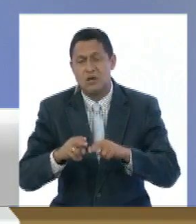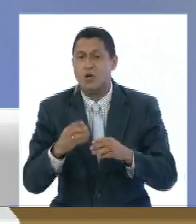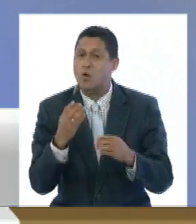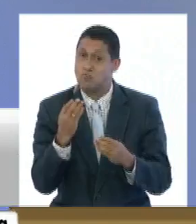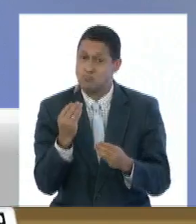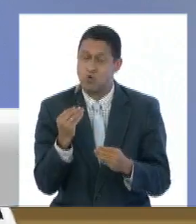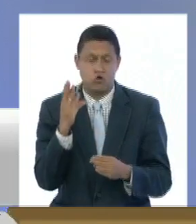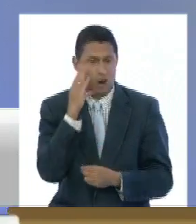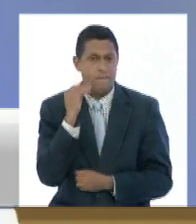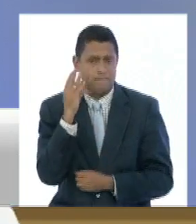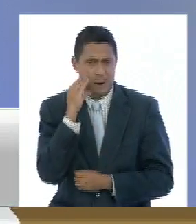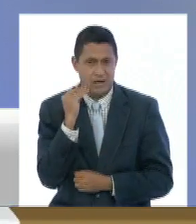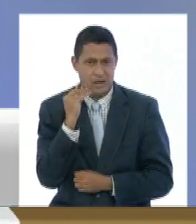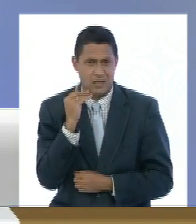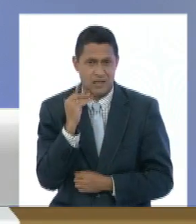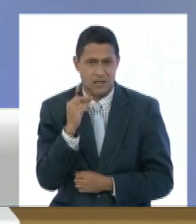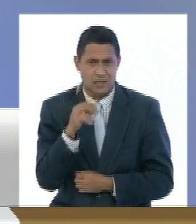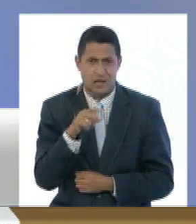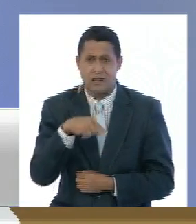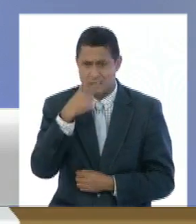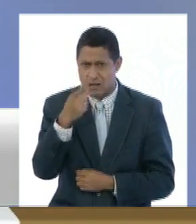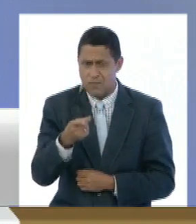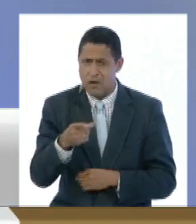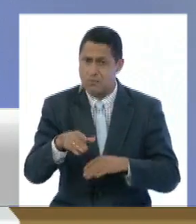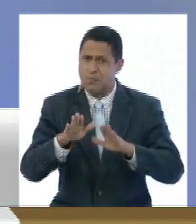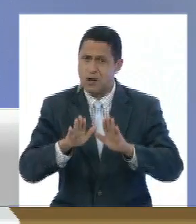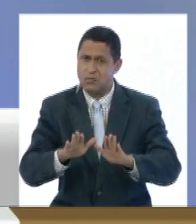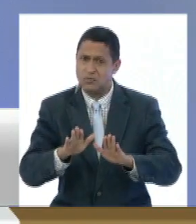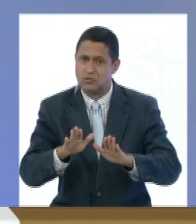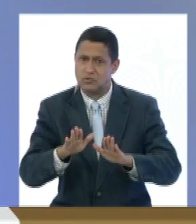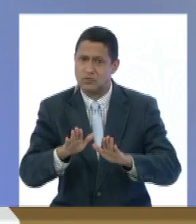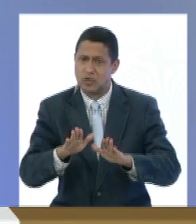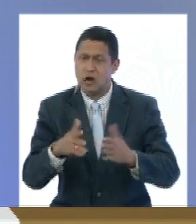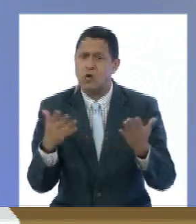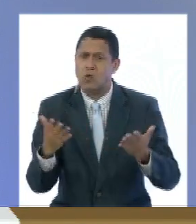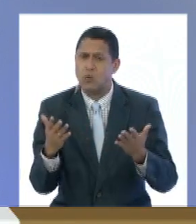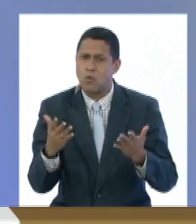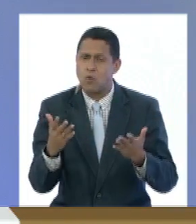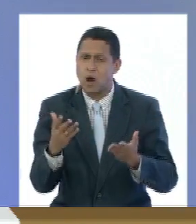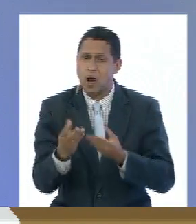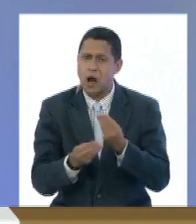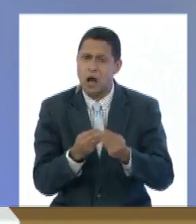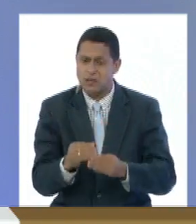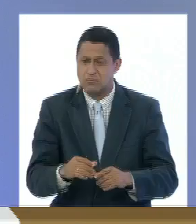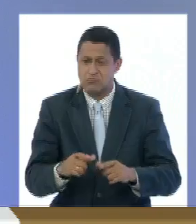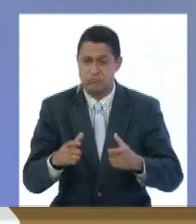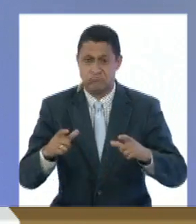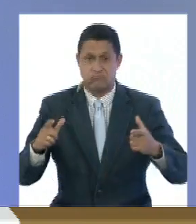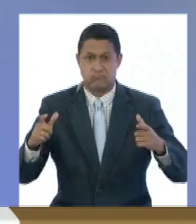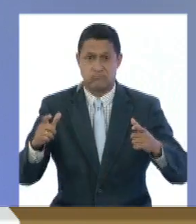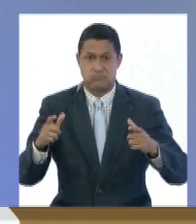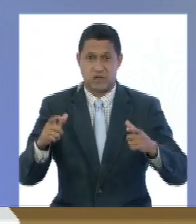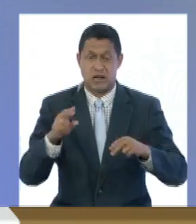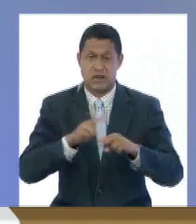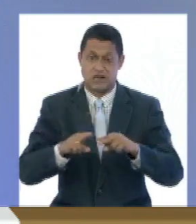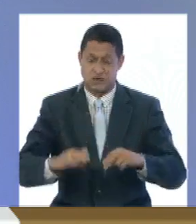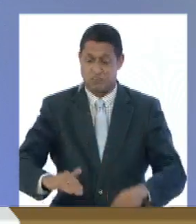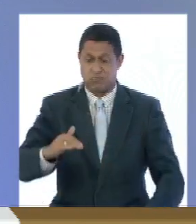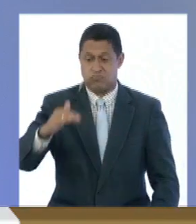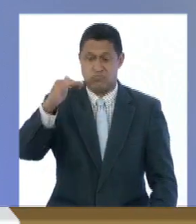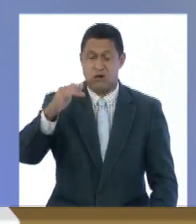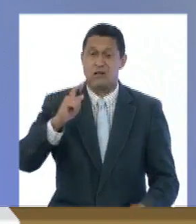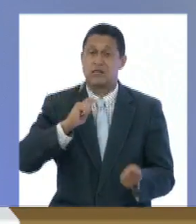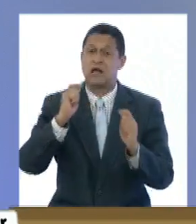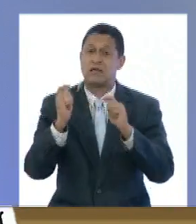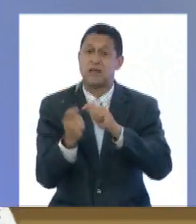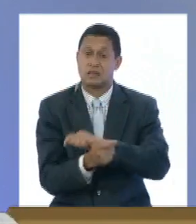bastante experiencia. Nosotros vamos a hablar en la próxima parte de cuál es ese papel de crecimiento de este niño y además la